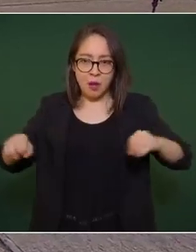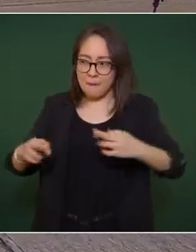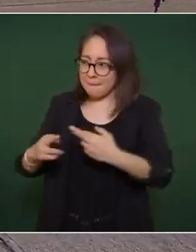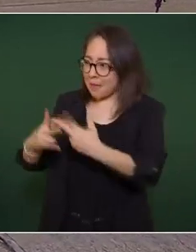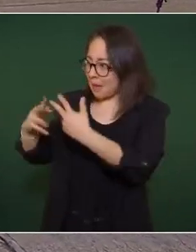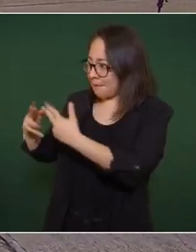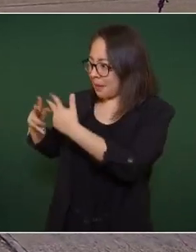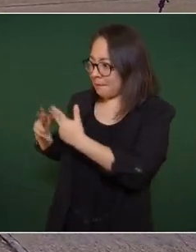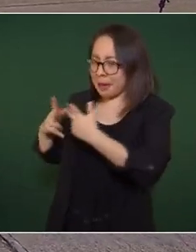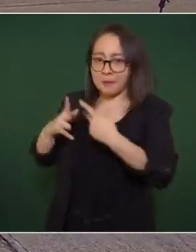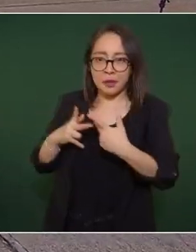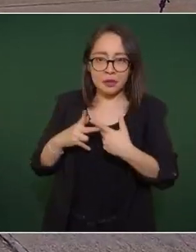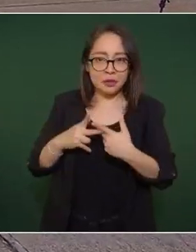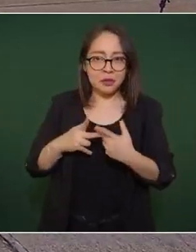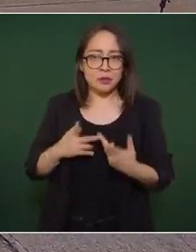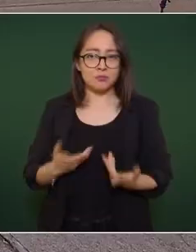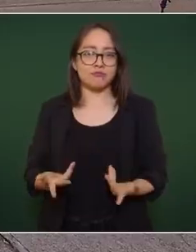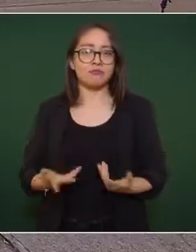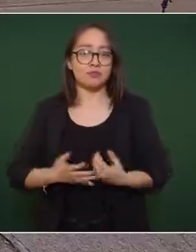y nos quedamos